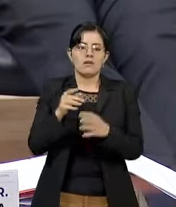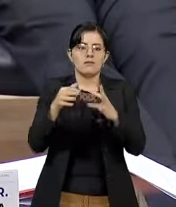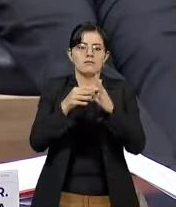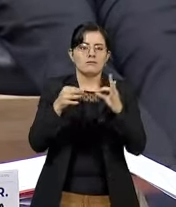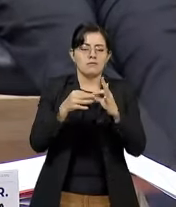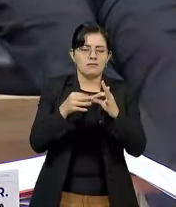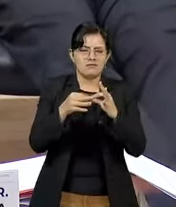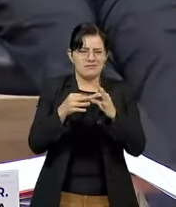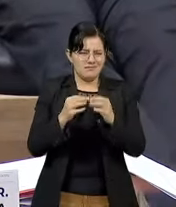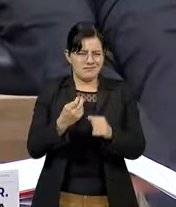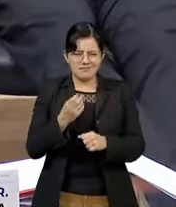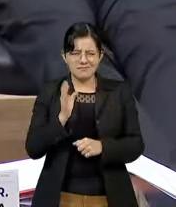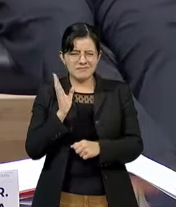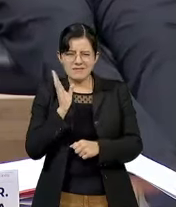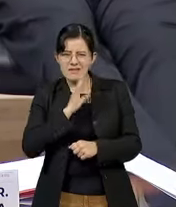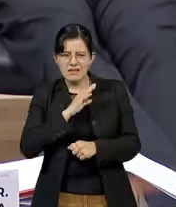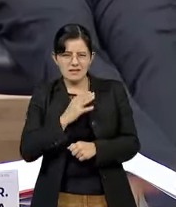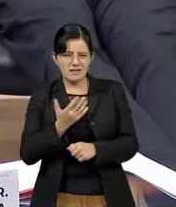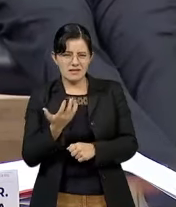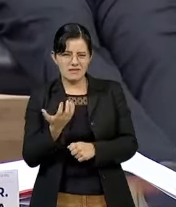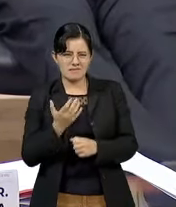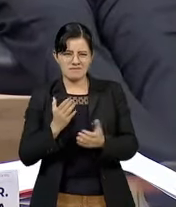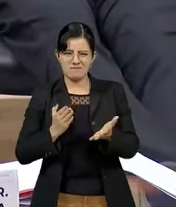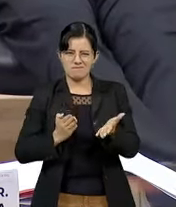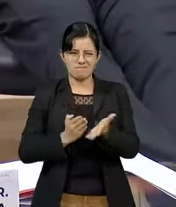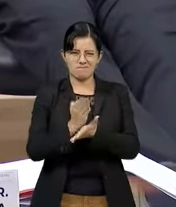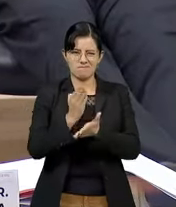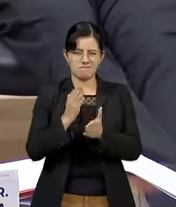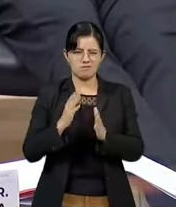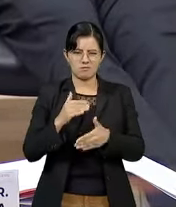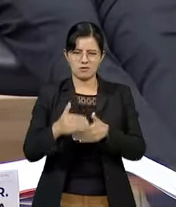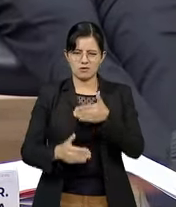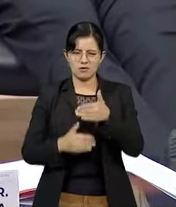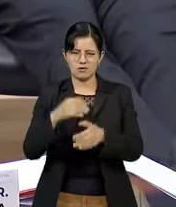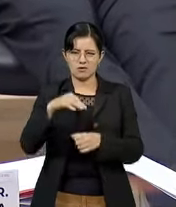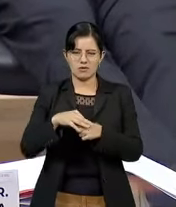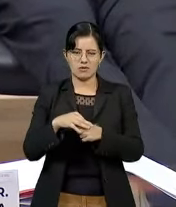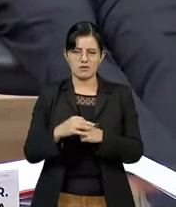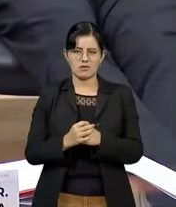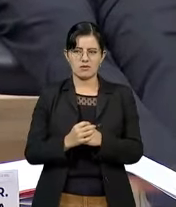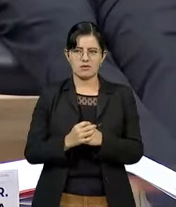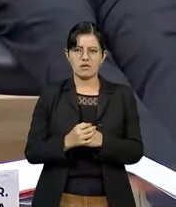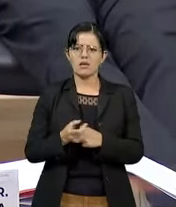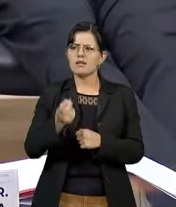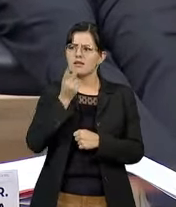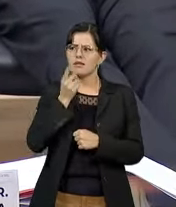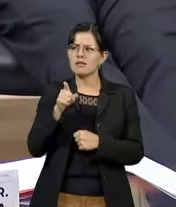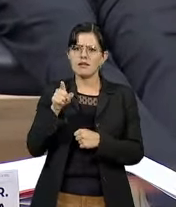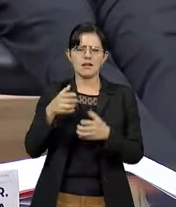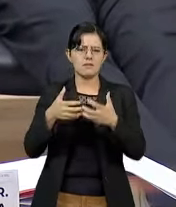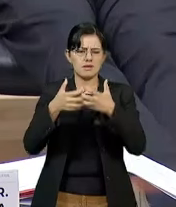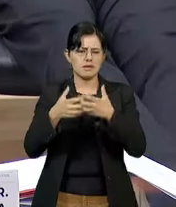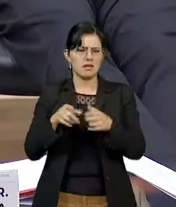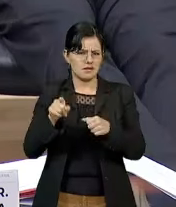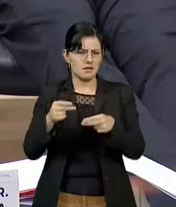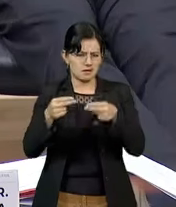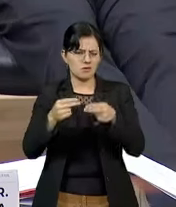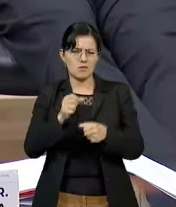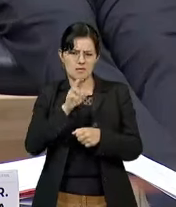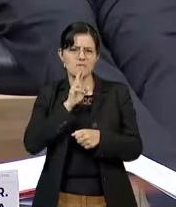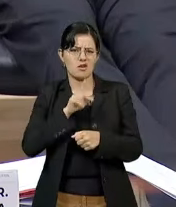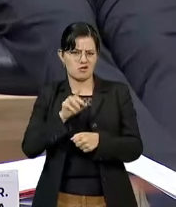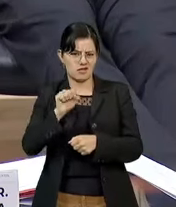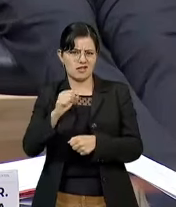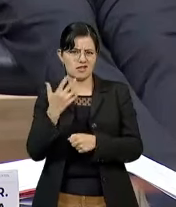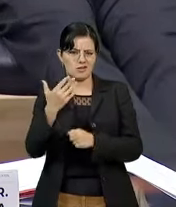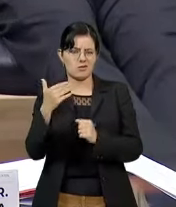intromisión en el proceso electoral reclamarle a un empresario que pague los 65000 millones de pesos que debe de